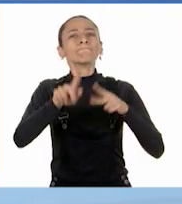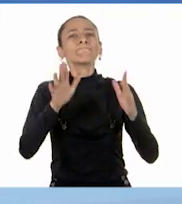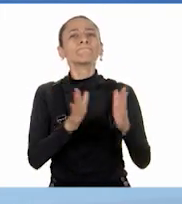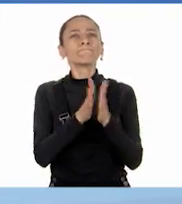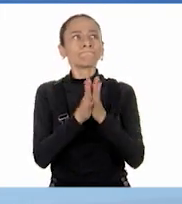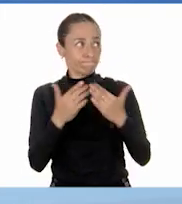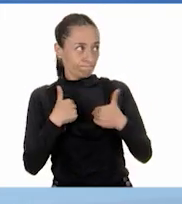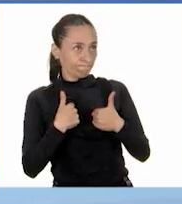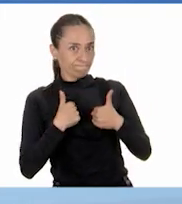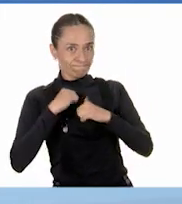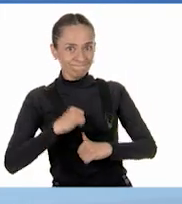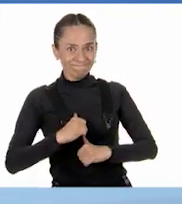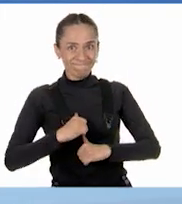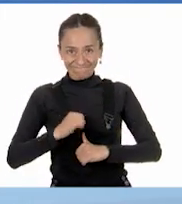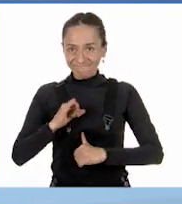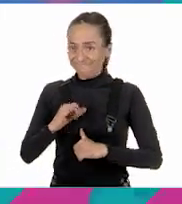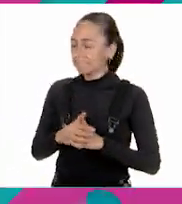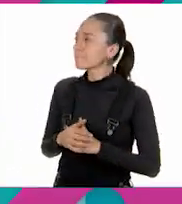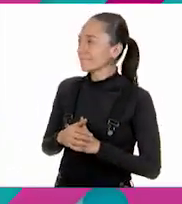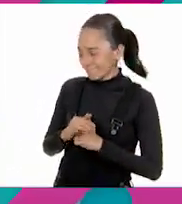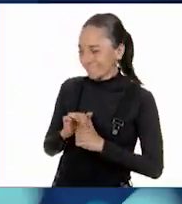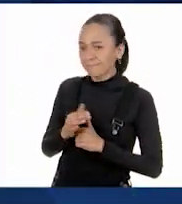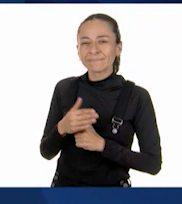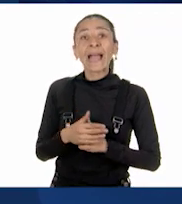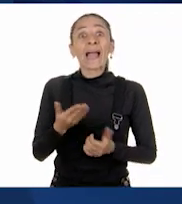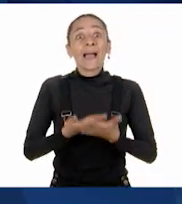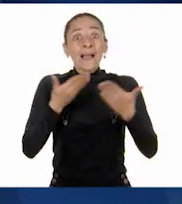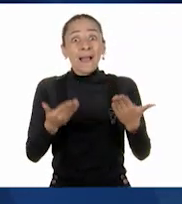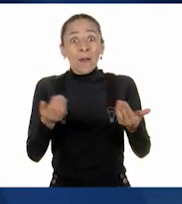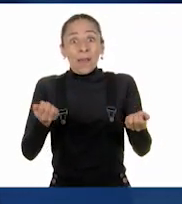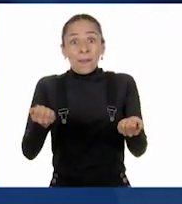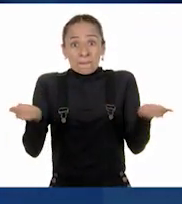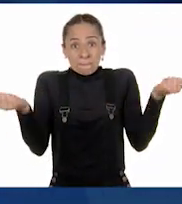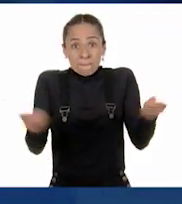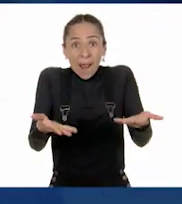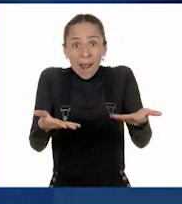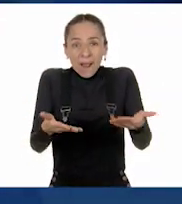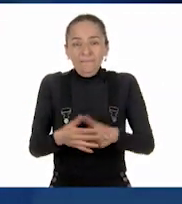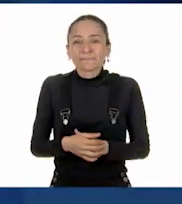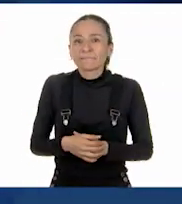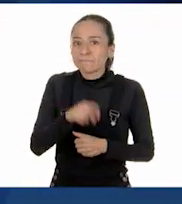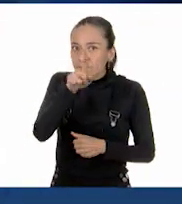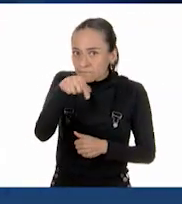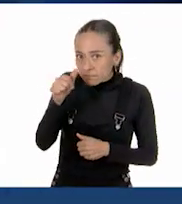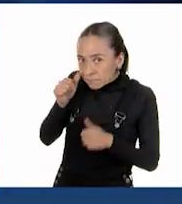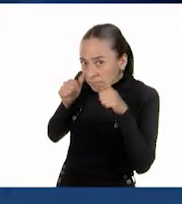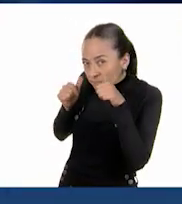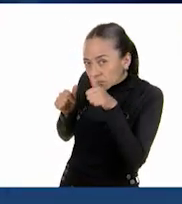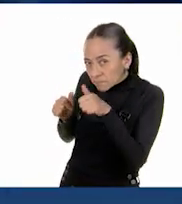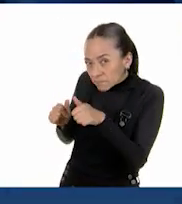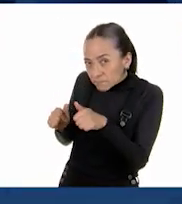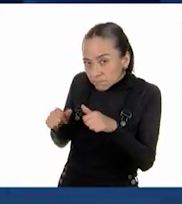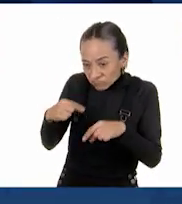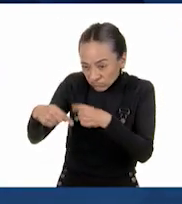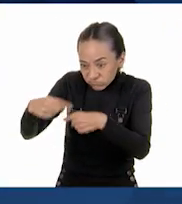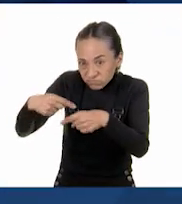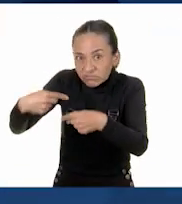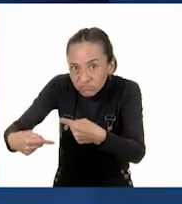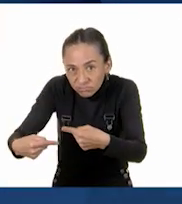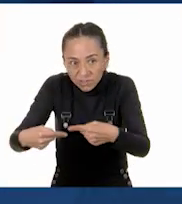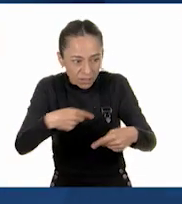hay que tirar los dados. Pongan mucha atención a su pantalla cómo giran esos dados.